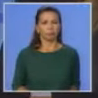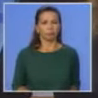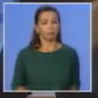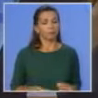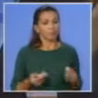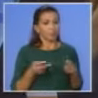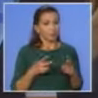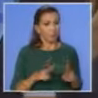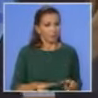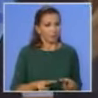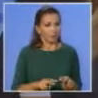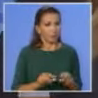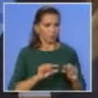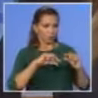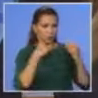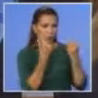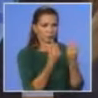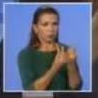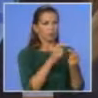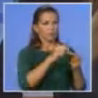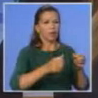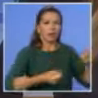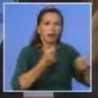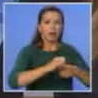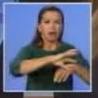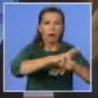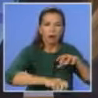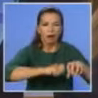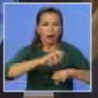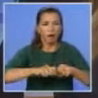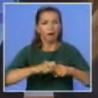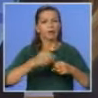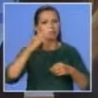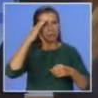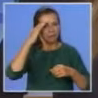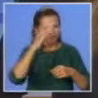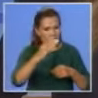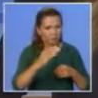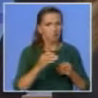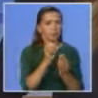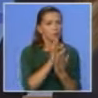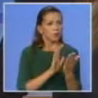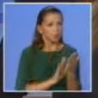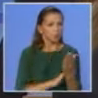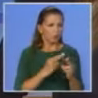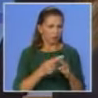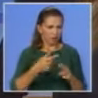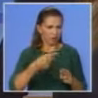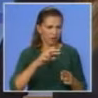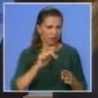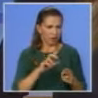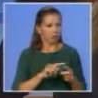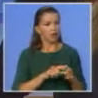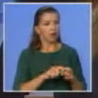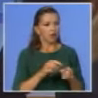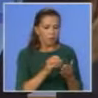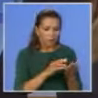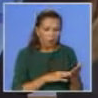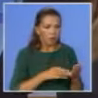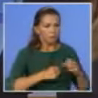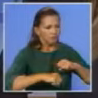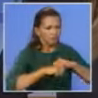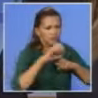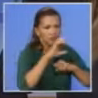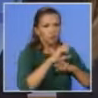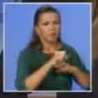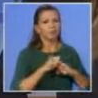Simultáneamente, una banda de robacarros fue desarticulada en 3 provincias en el operativo Génesis, desarrollado por la Unidad de Inteligencia